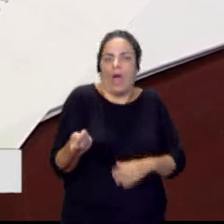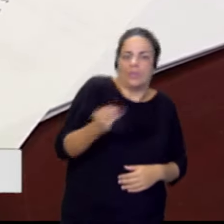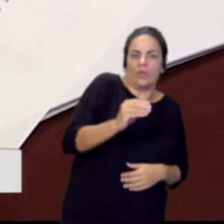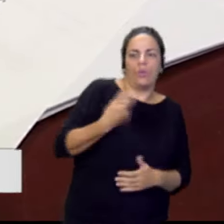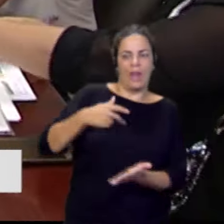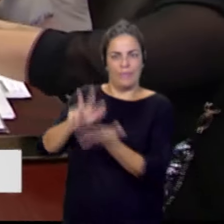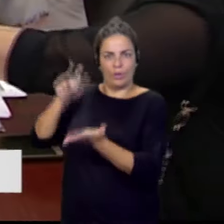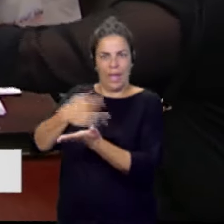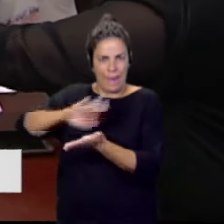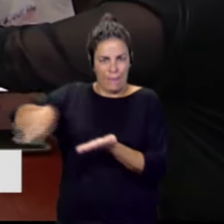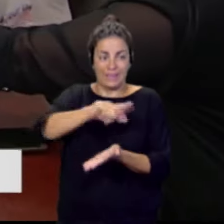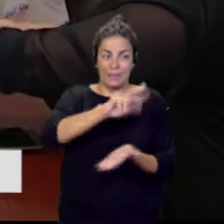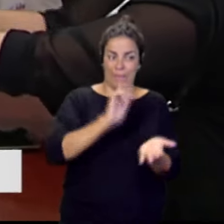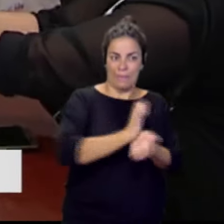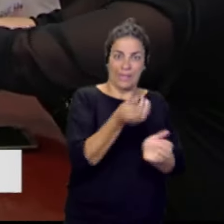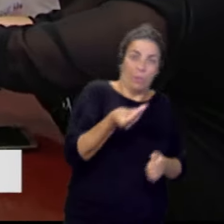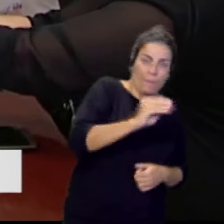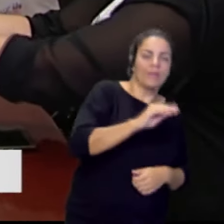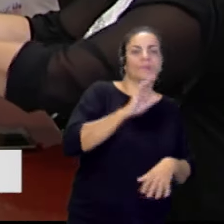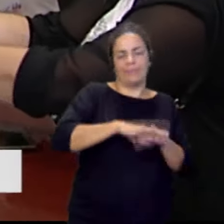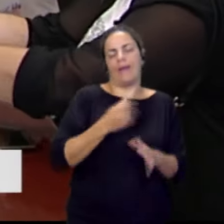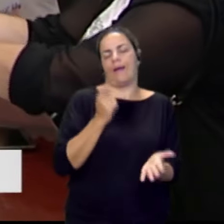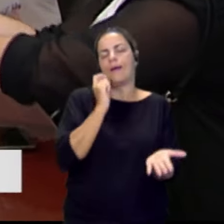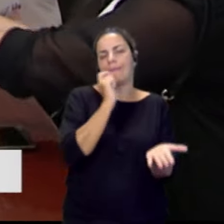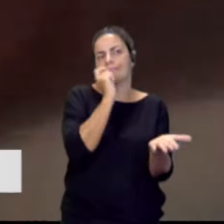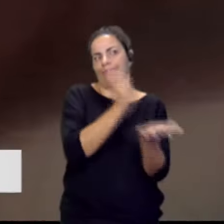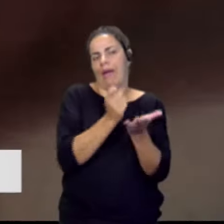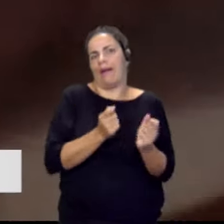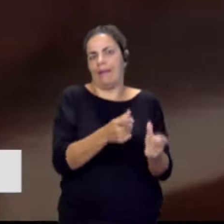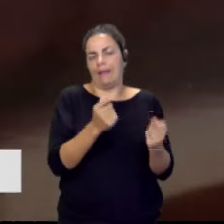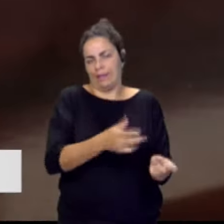hipoteca para poder hacer frente a los gastos.